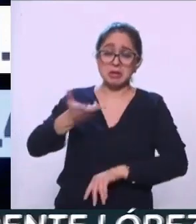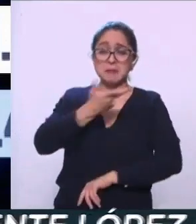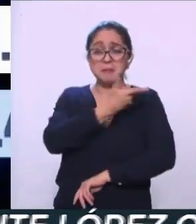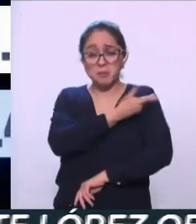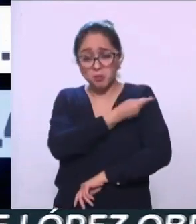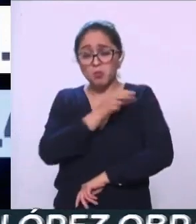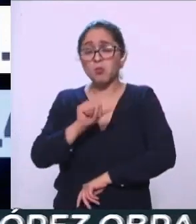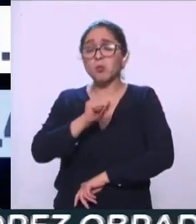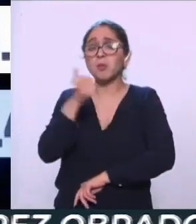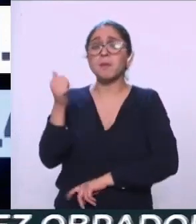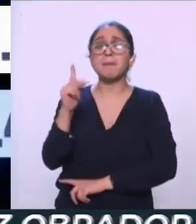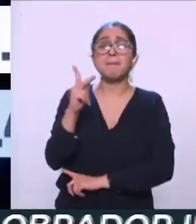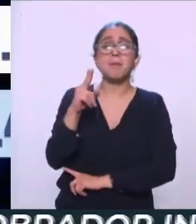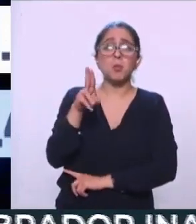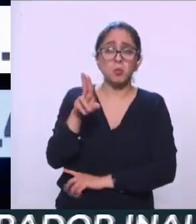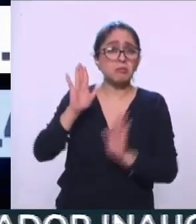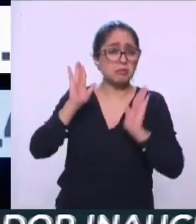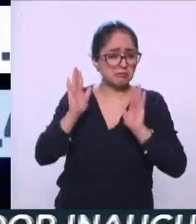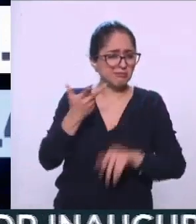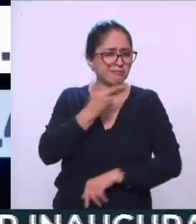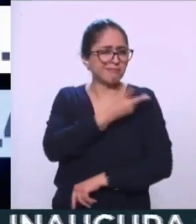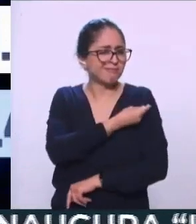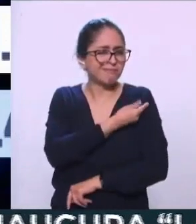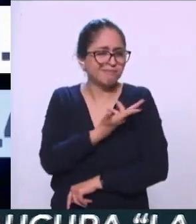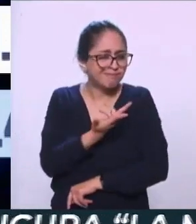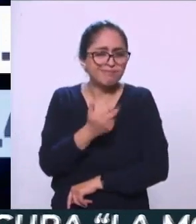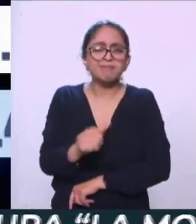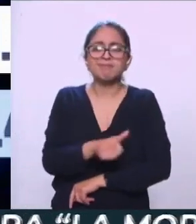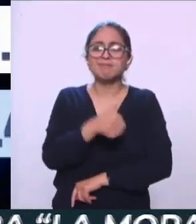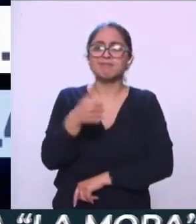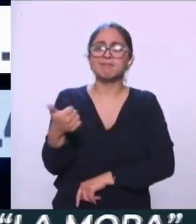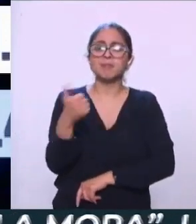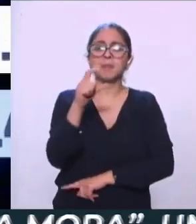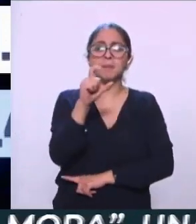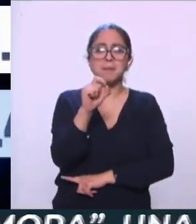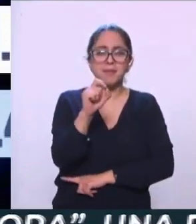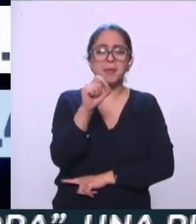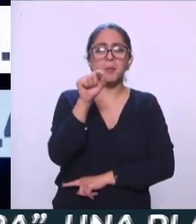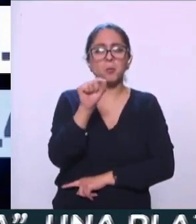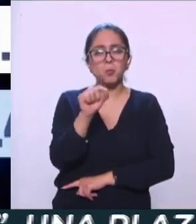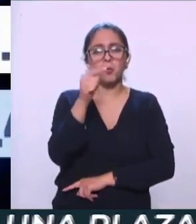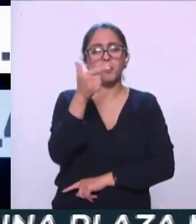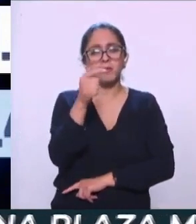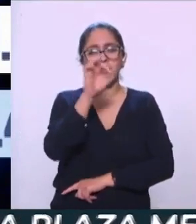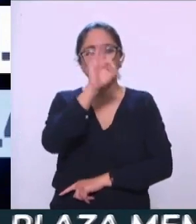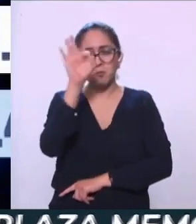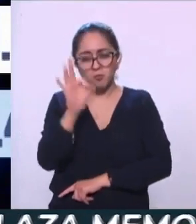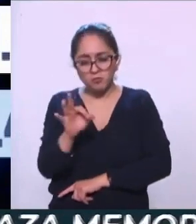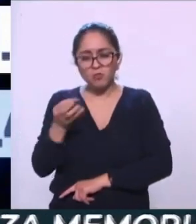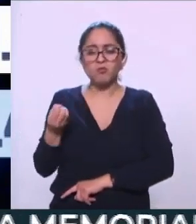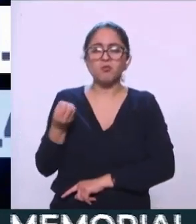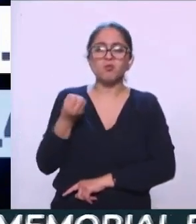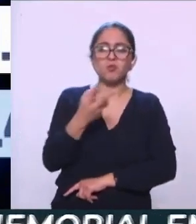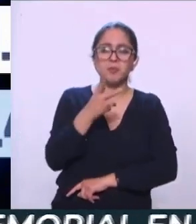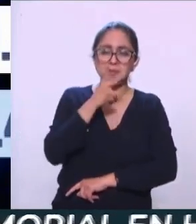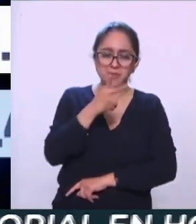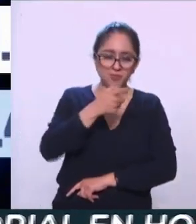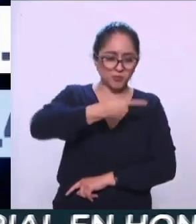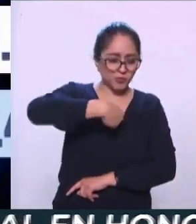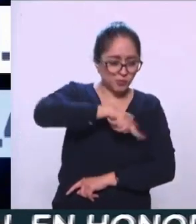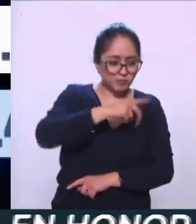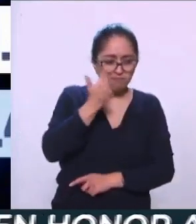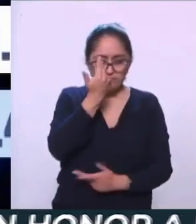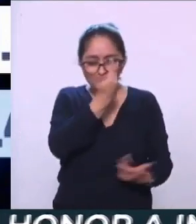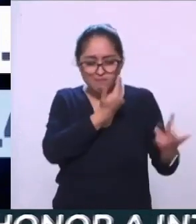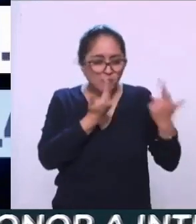vacuna. Luego, el 20.7%, ahí hicimos una categoría, porque siempre que hacemos estos análisis